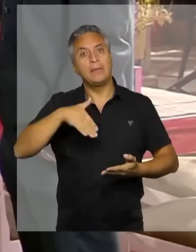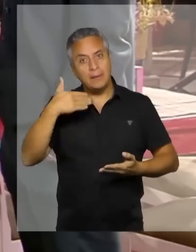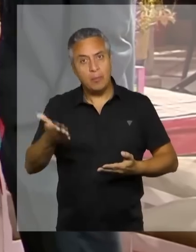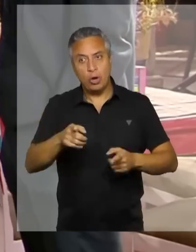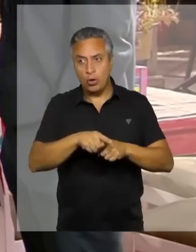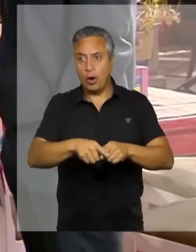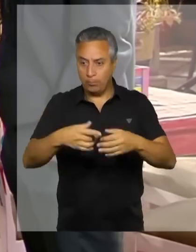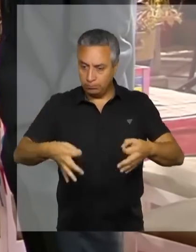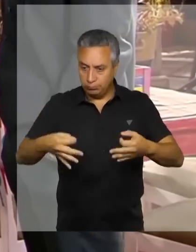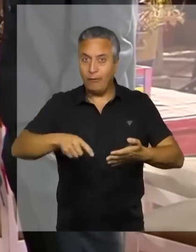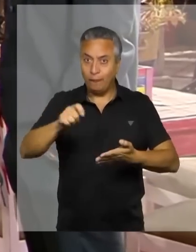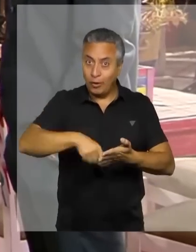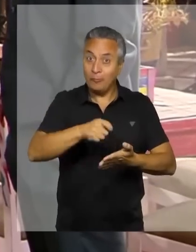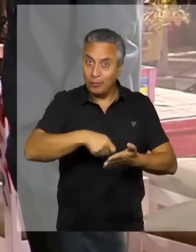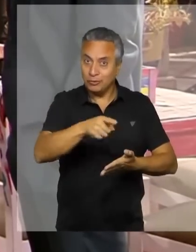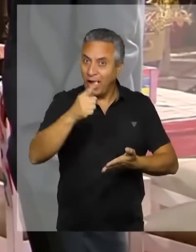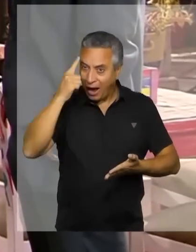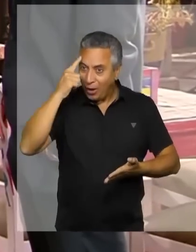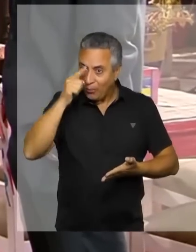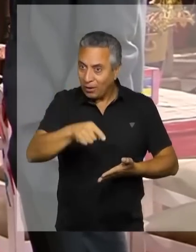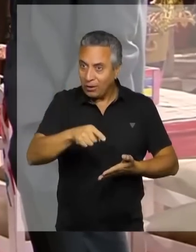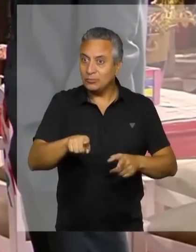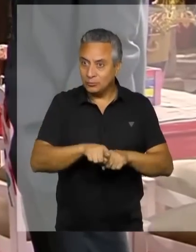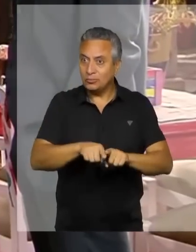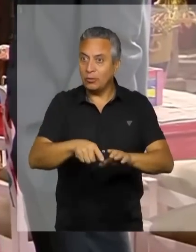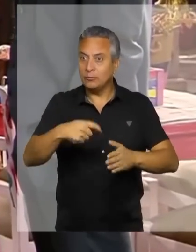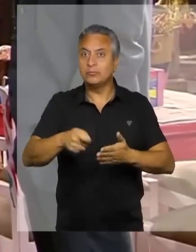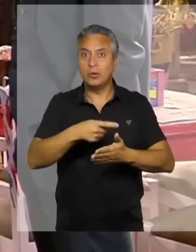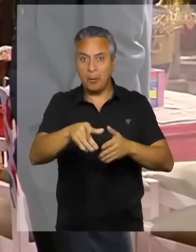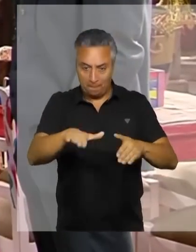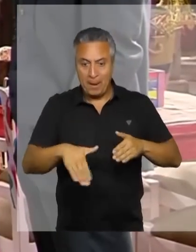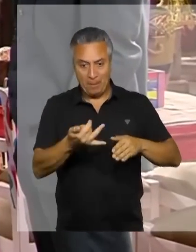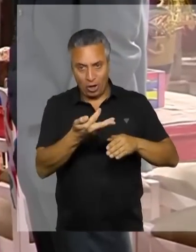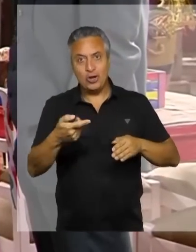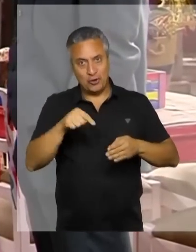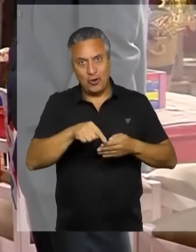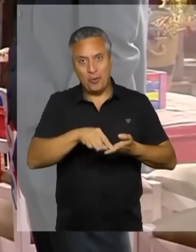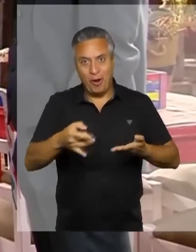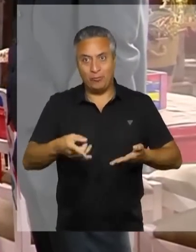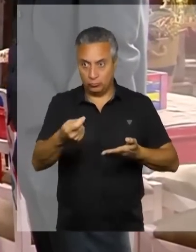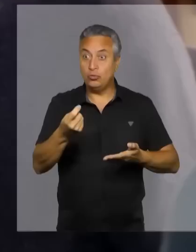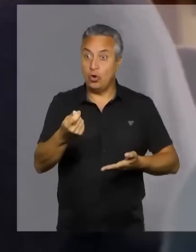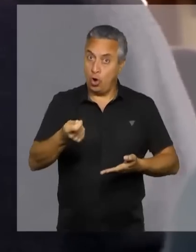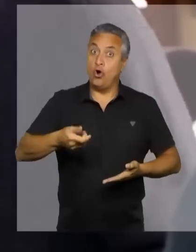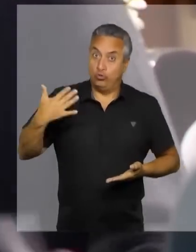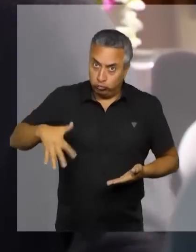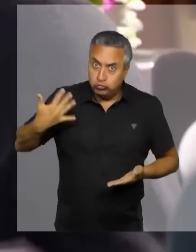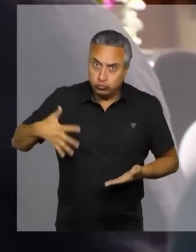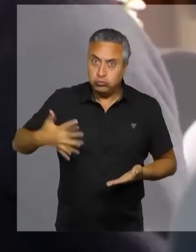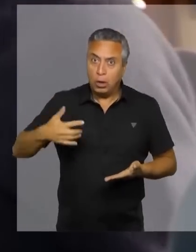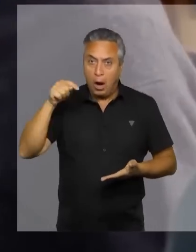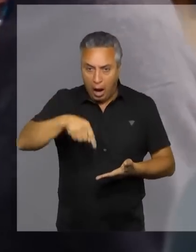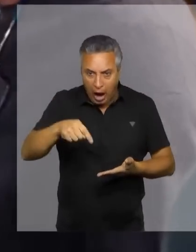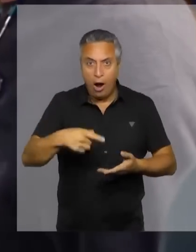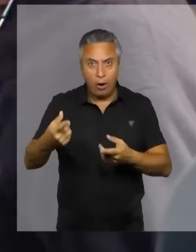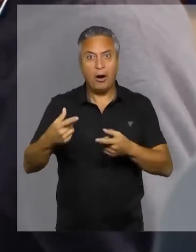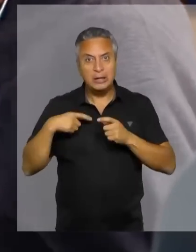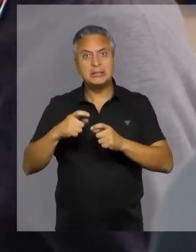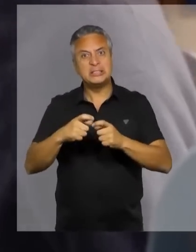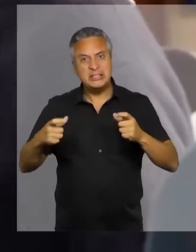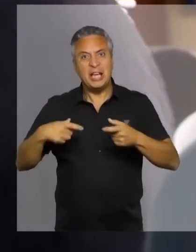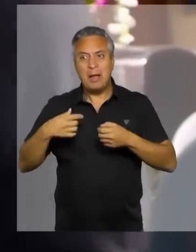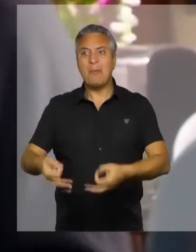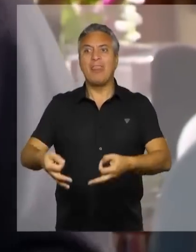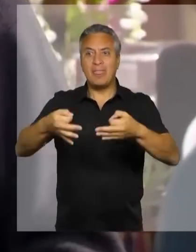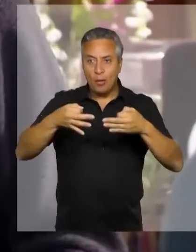firmar la escritura. ¿Te acordáis que ahí mismo la escritura había esta misma cifra? Ah, que es bastante considerable. Y ahora me viene a devolver el cheque. ¿Pero por qué no lo